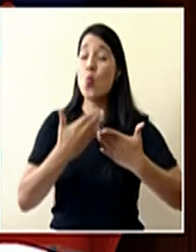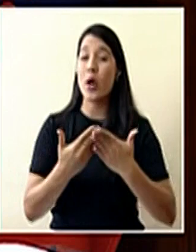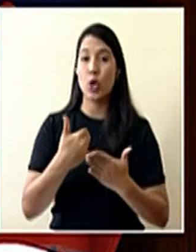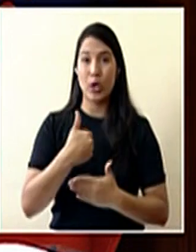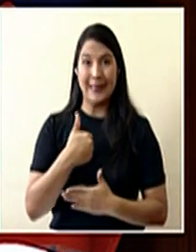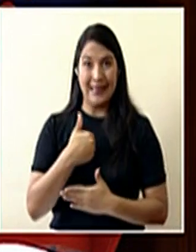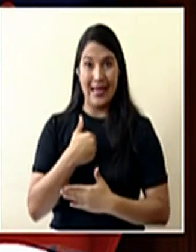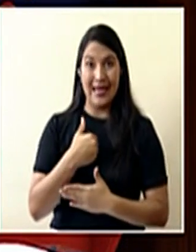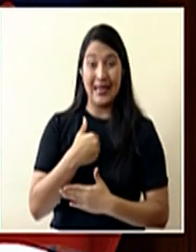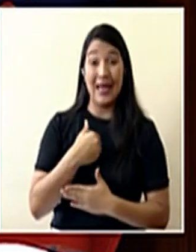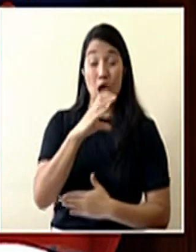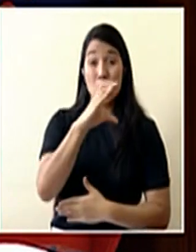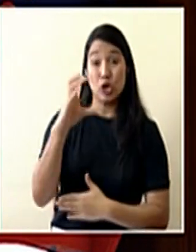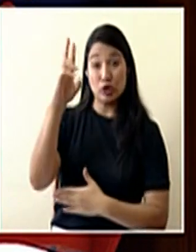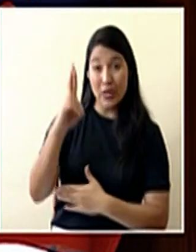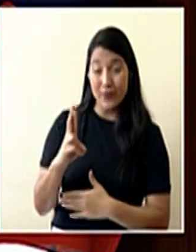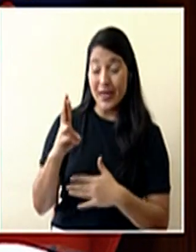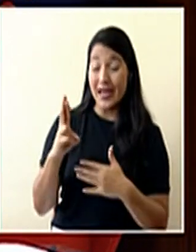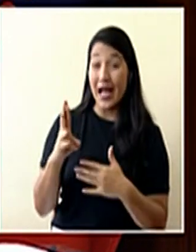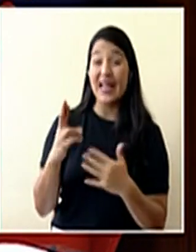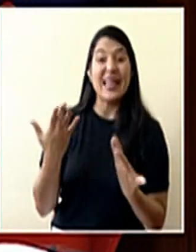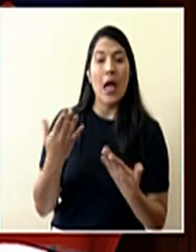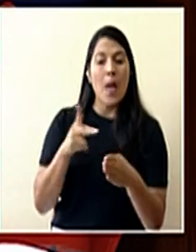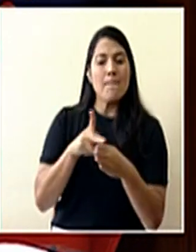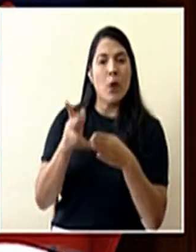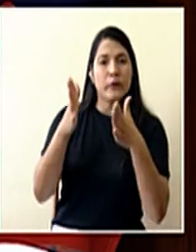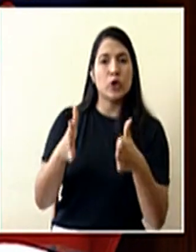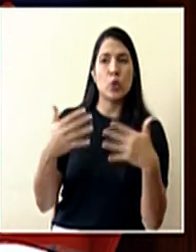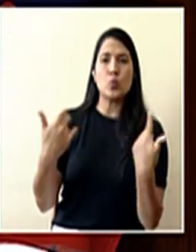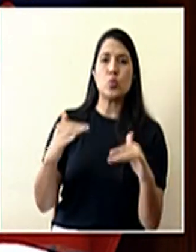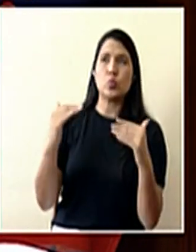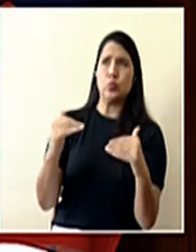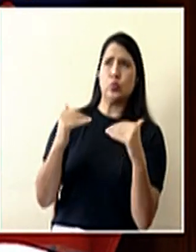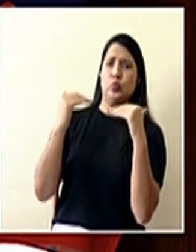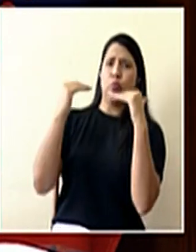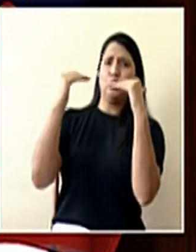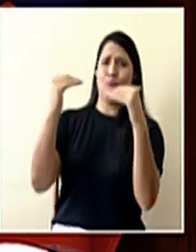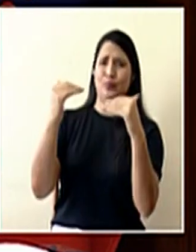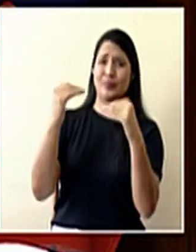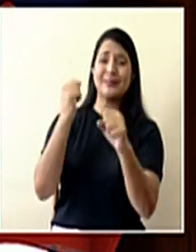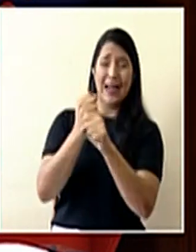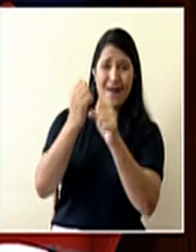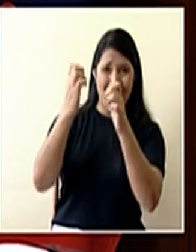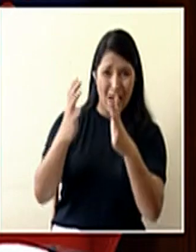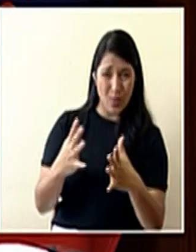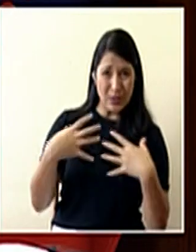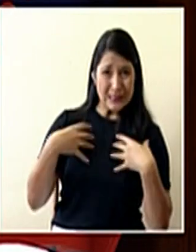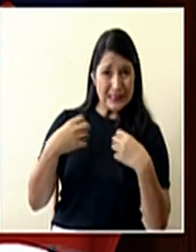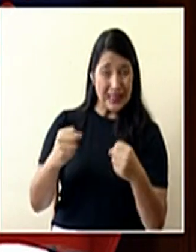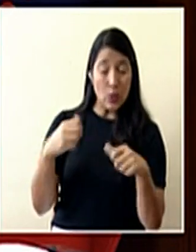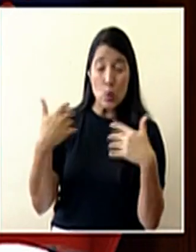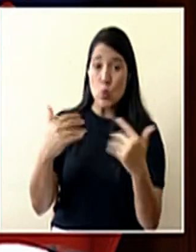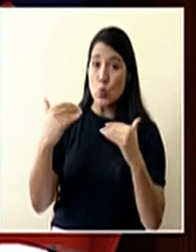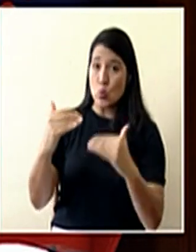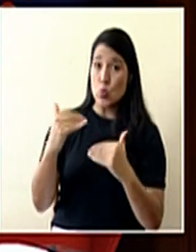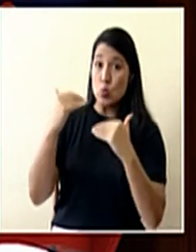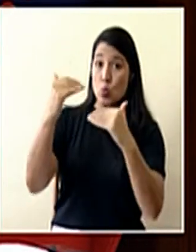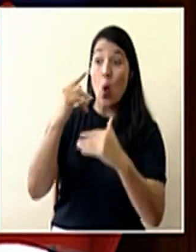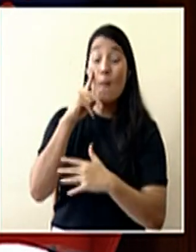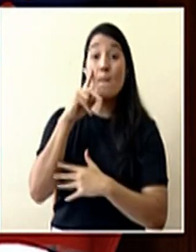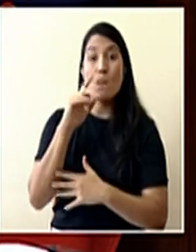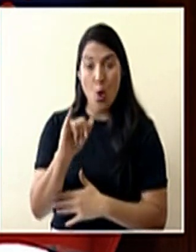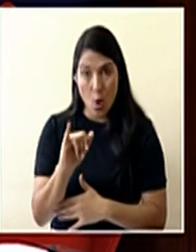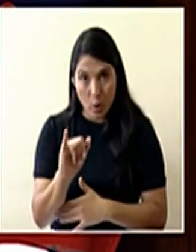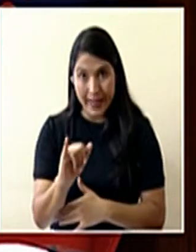profesionales que laboran en la institución y en el país. Y para eso el Colegio de Médicos, el Ministerio de Salud se han encargado a lo largo de los años